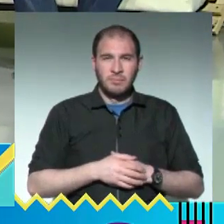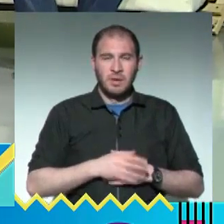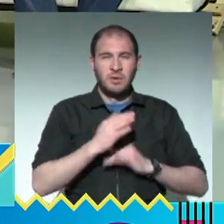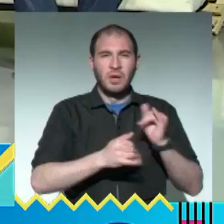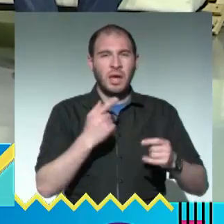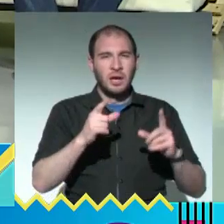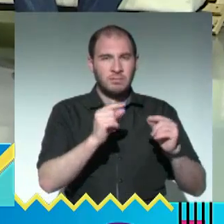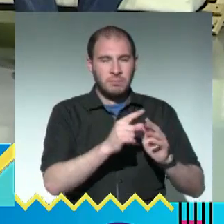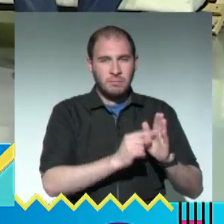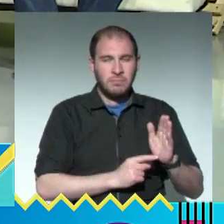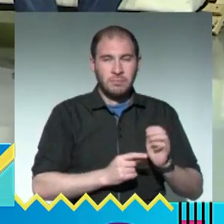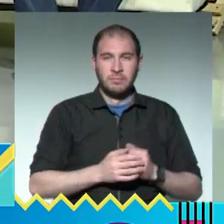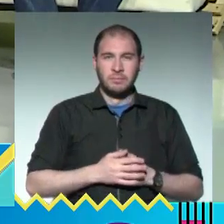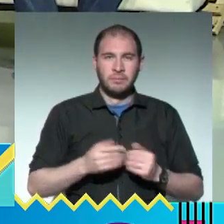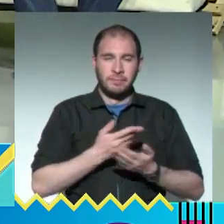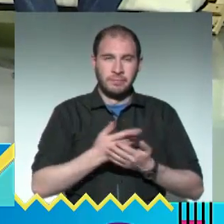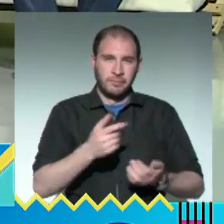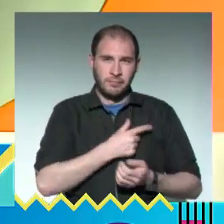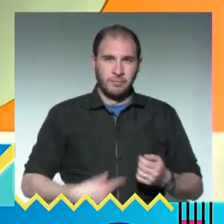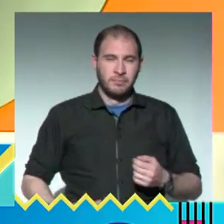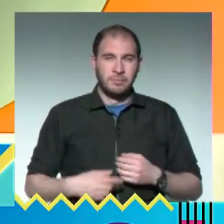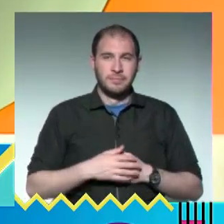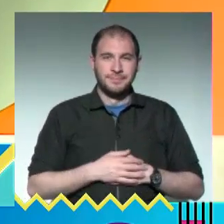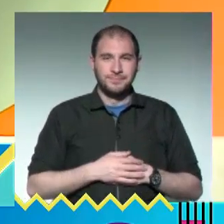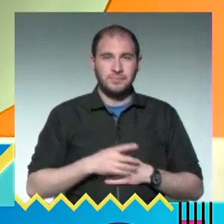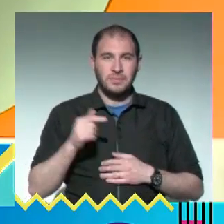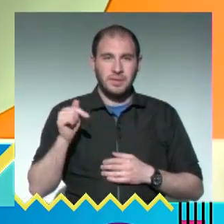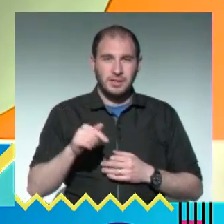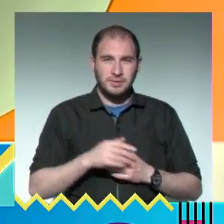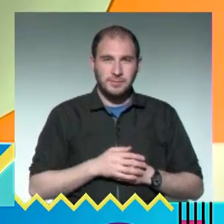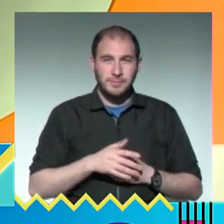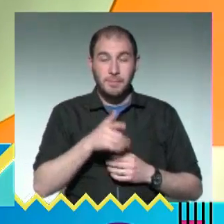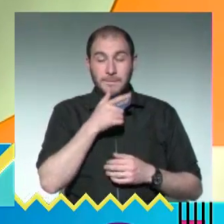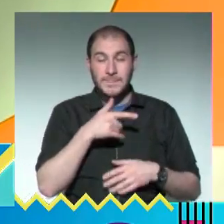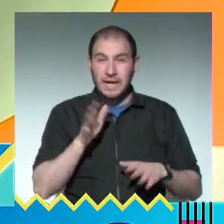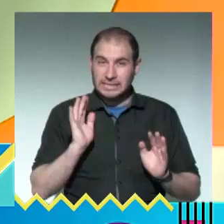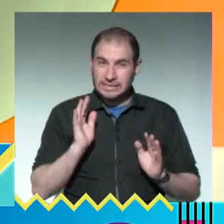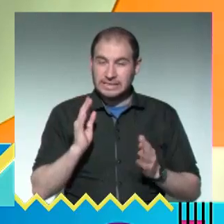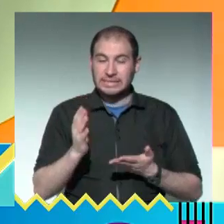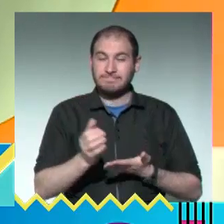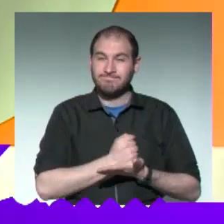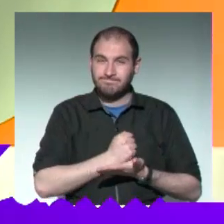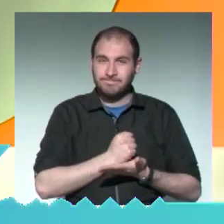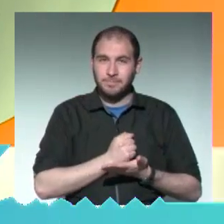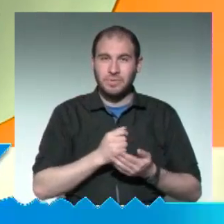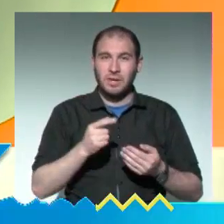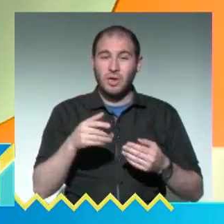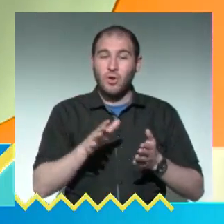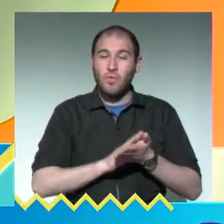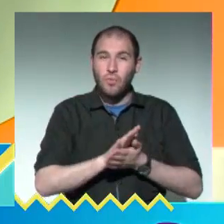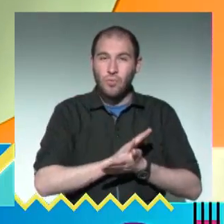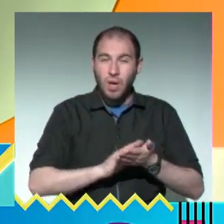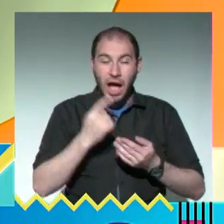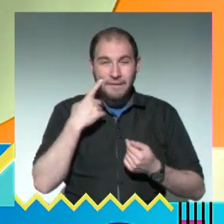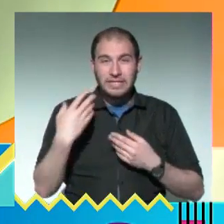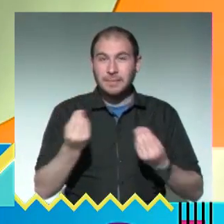de estos números? No, básicamente el gobierno tiene que hacer varios supuestos o tiene que asumir varios frentes de qué es lo que puede